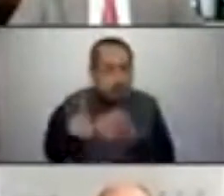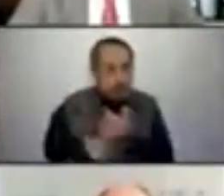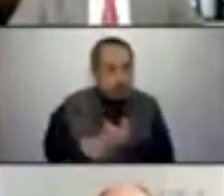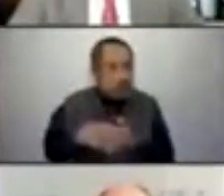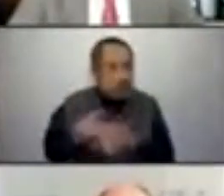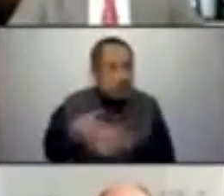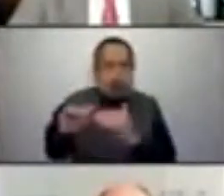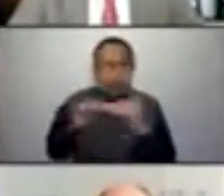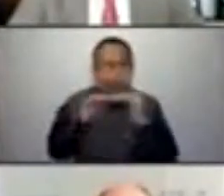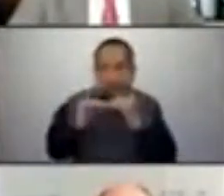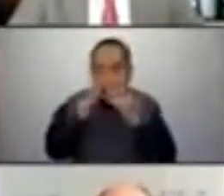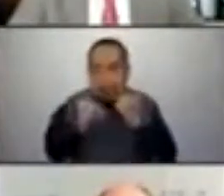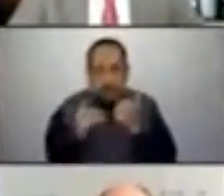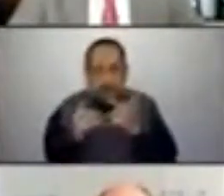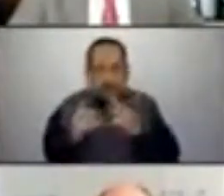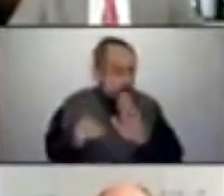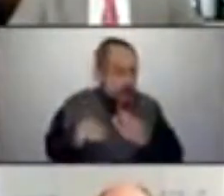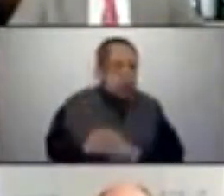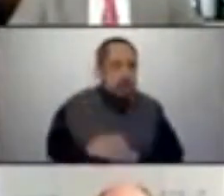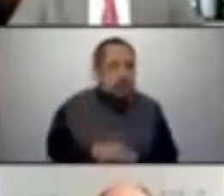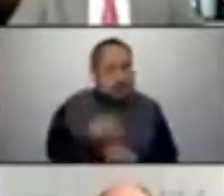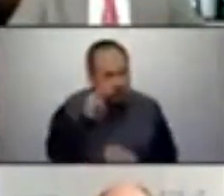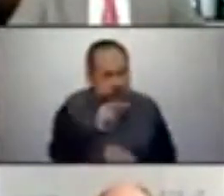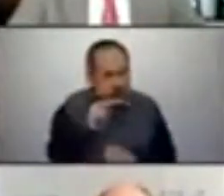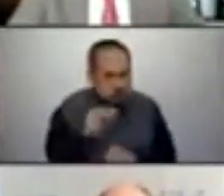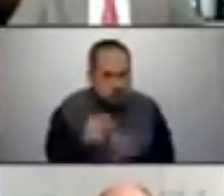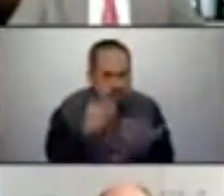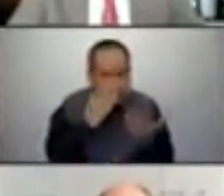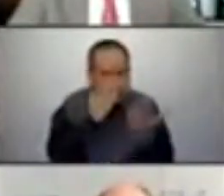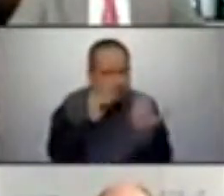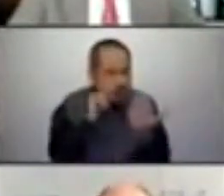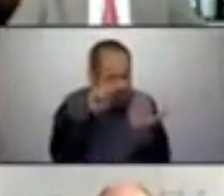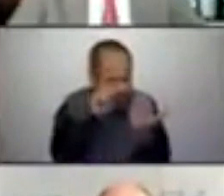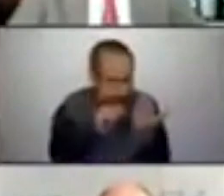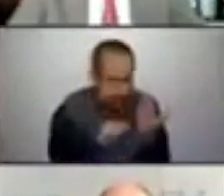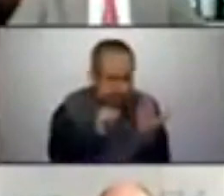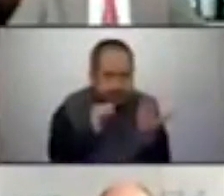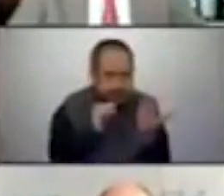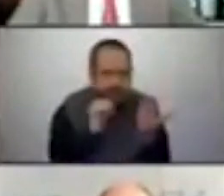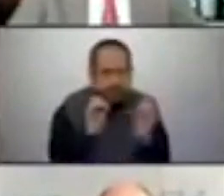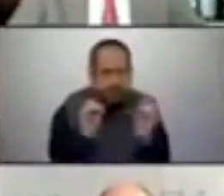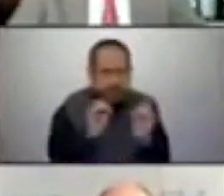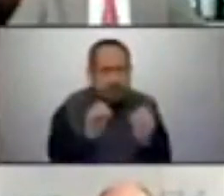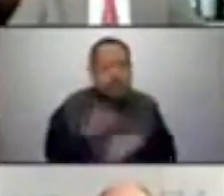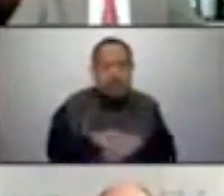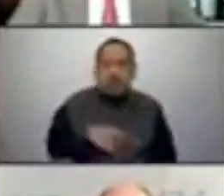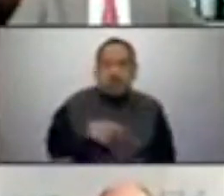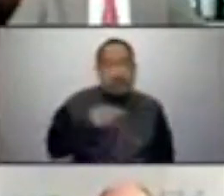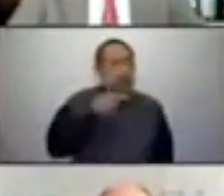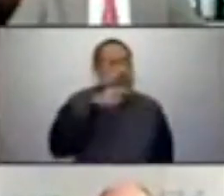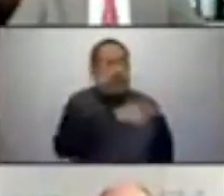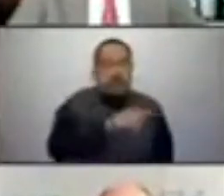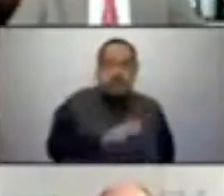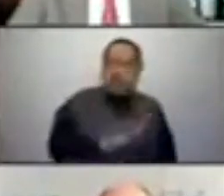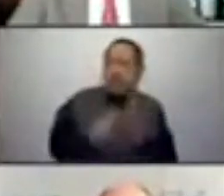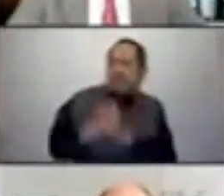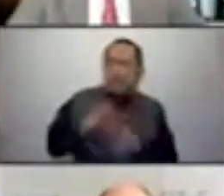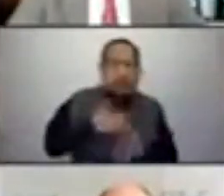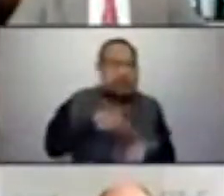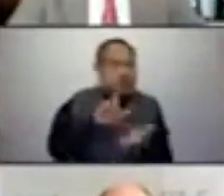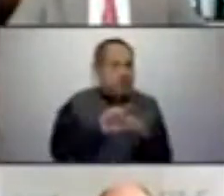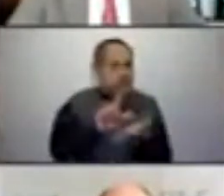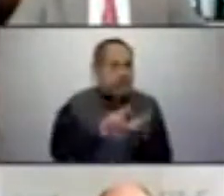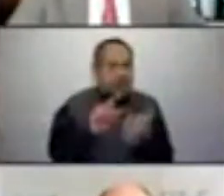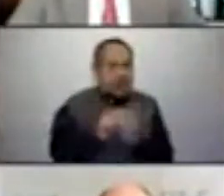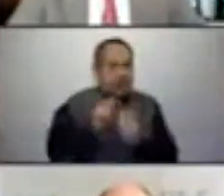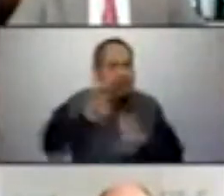en la contienda, no se actualiza la infracción, pues si bien es cierto, el denunciado se identifica en su perfil de Twitter como